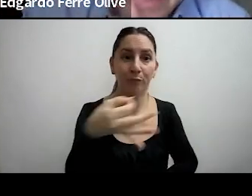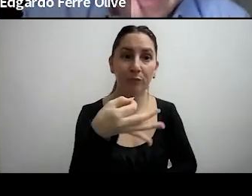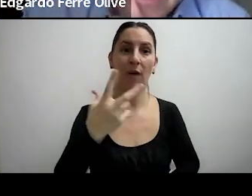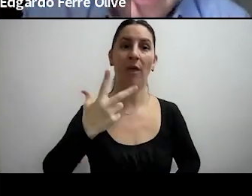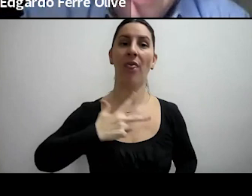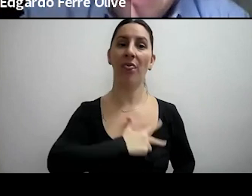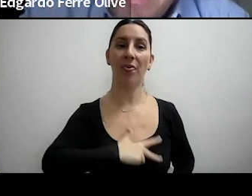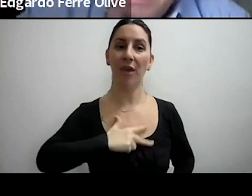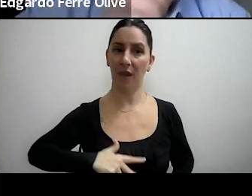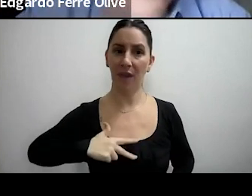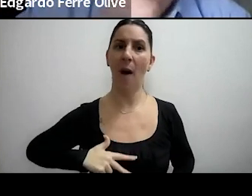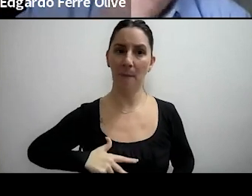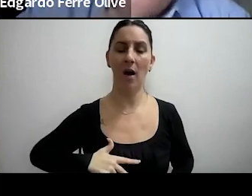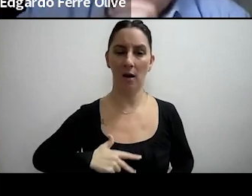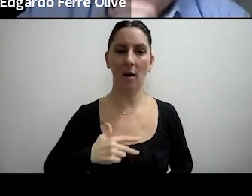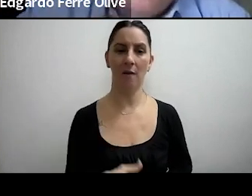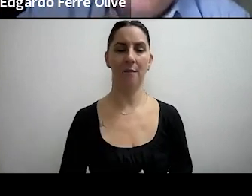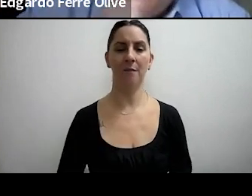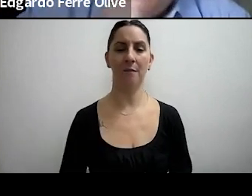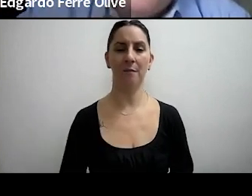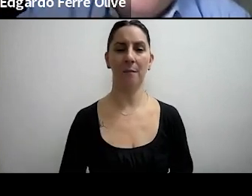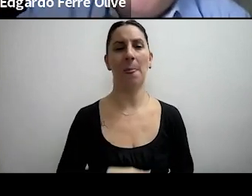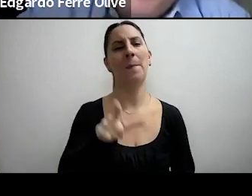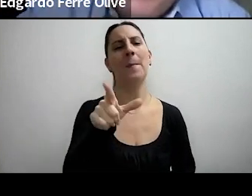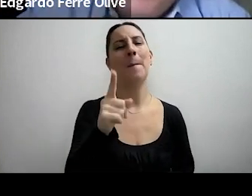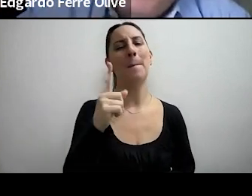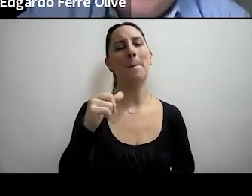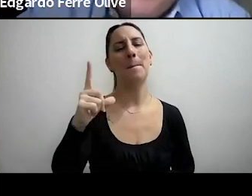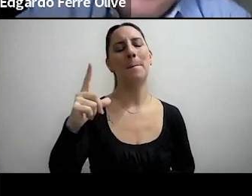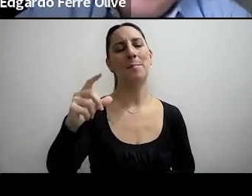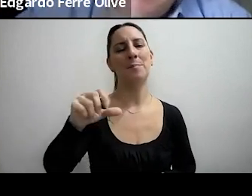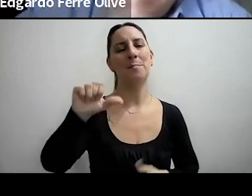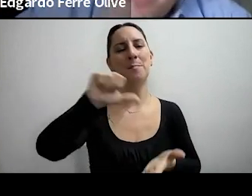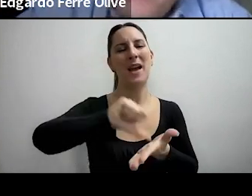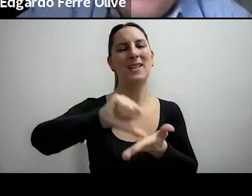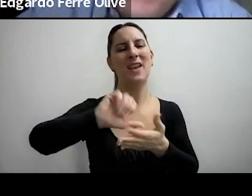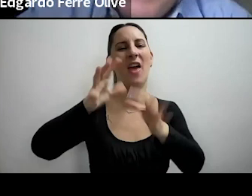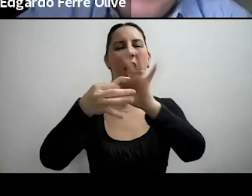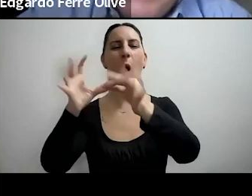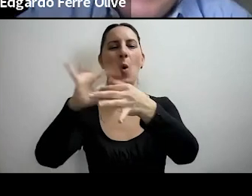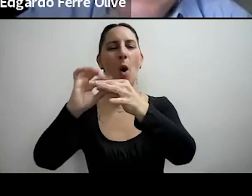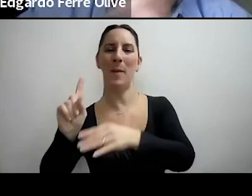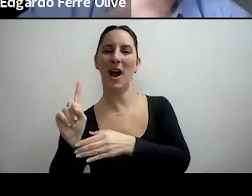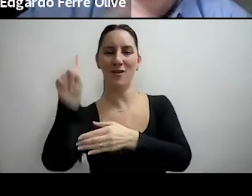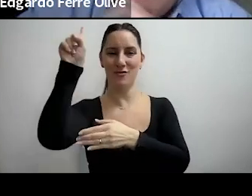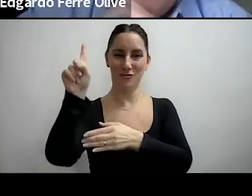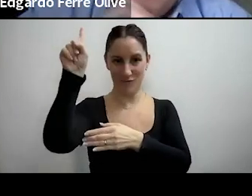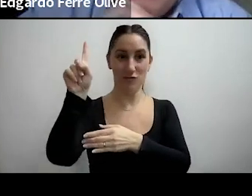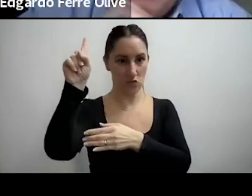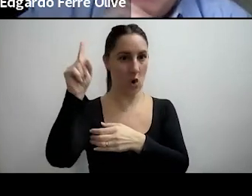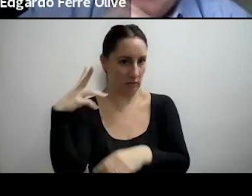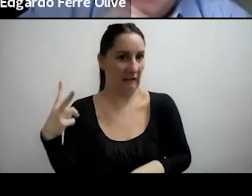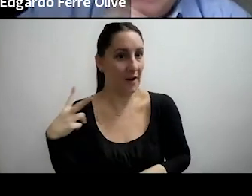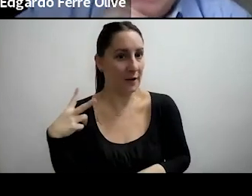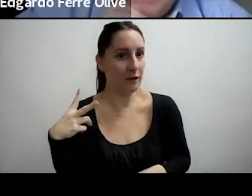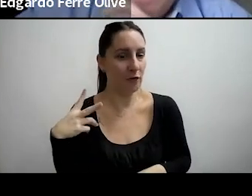tiene una alta incidencia. Estos son los países ricos del norte de Europa, que se han dedicado mucho al tema ambiental y han hecho muchas reformas en su